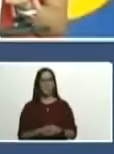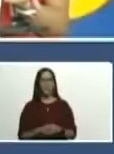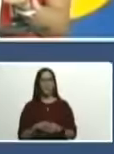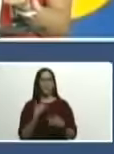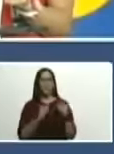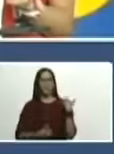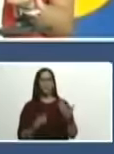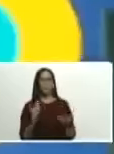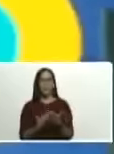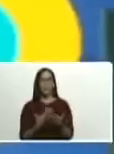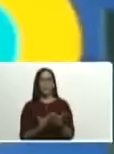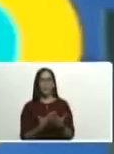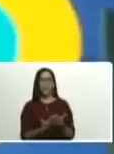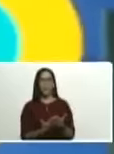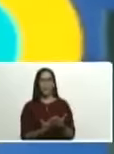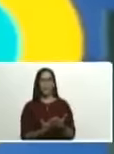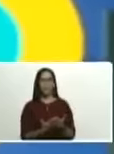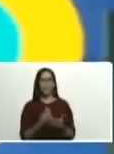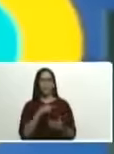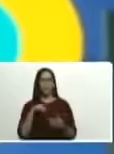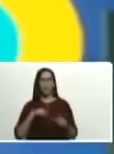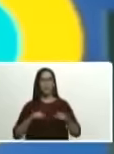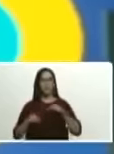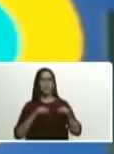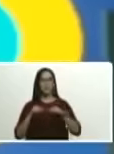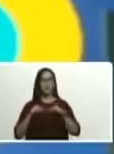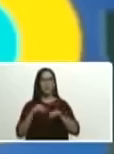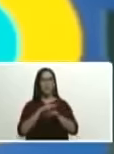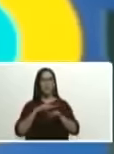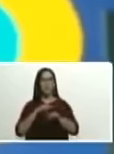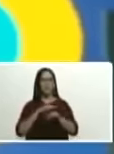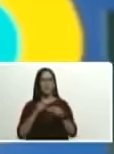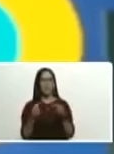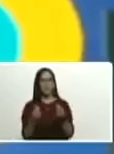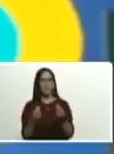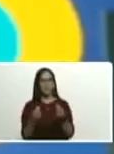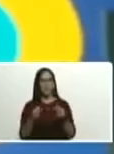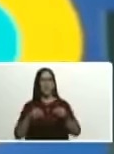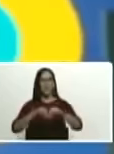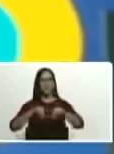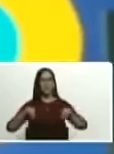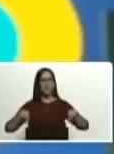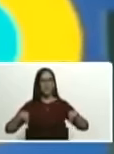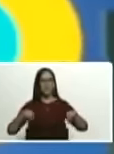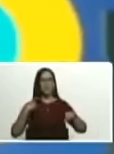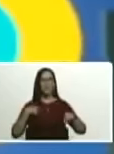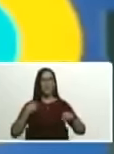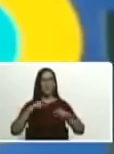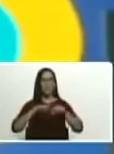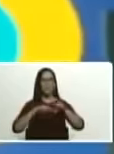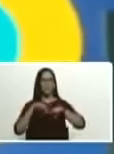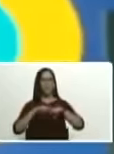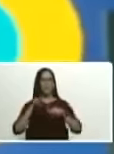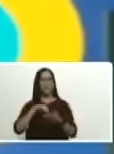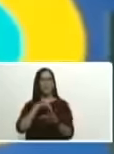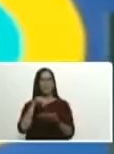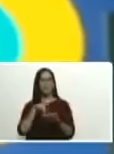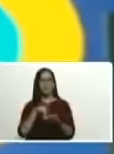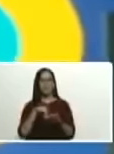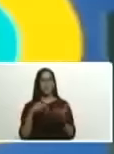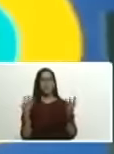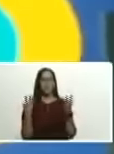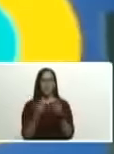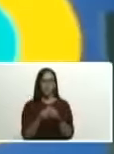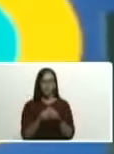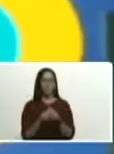Presidente, le propongo que con nuestros coordinadores del Ministerio de Comercio en el territorio, que tenemos estructura nacional, con todos